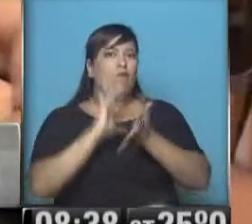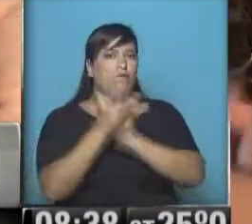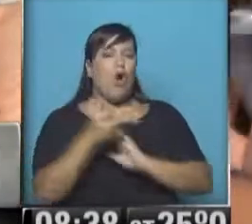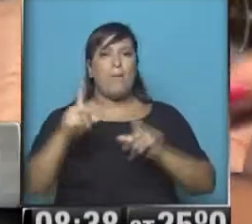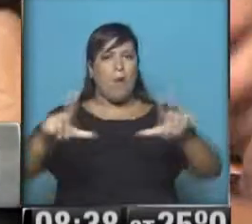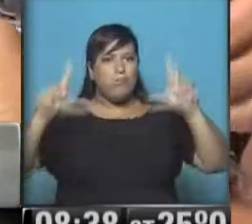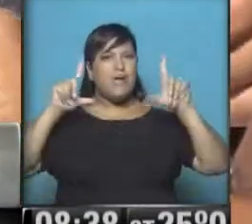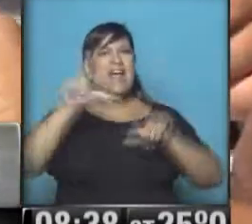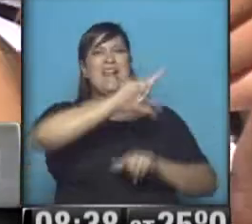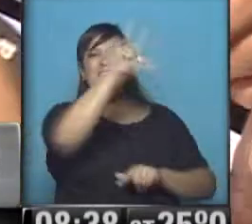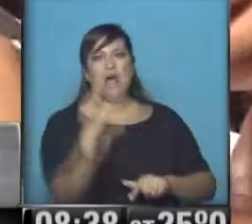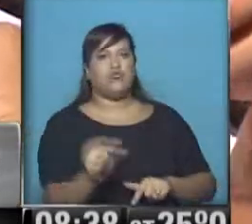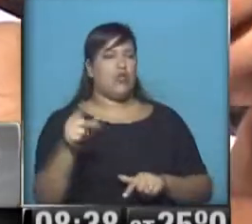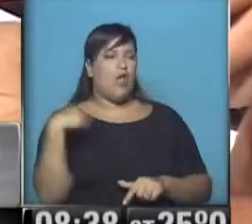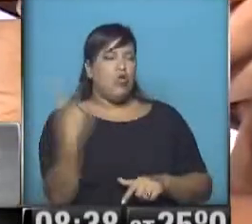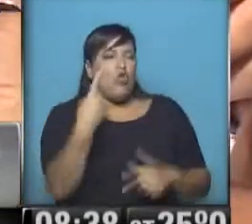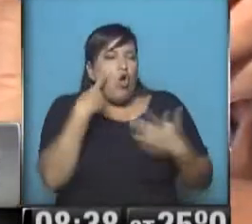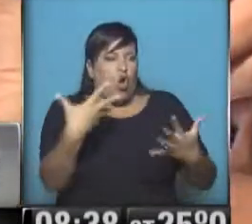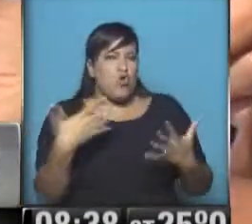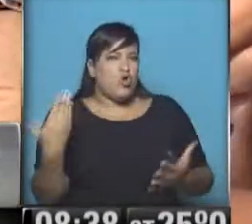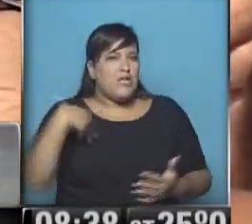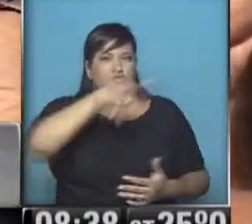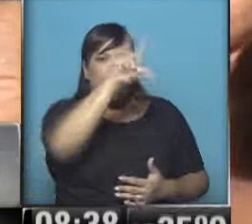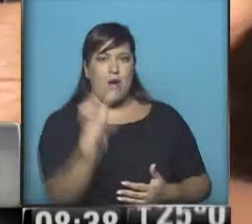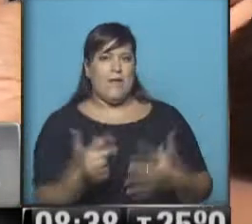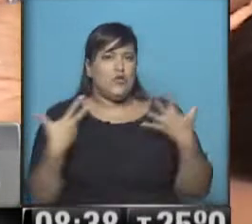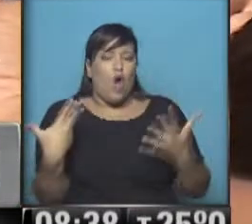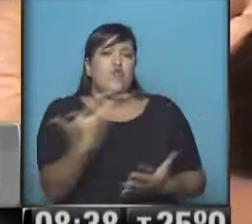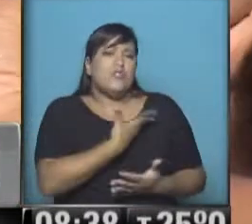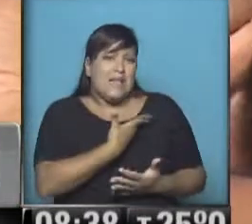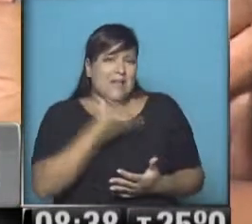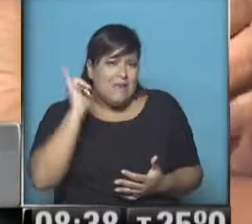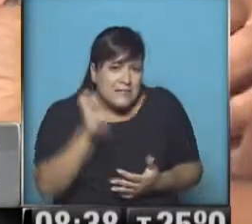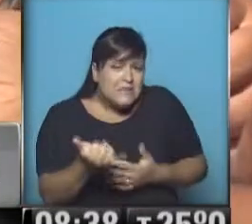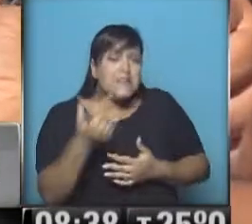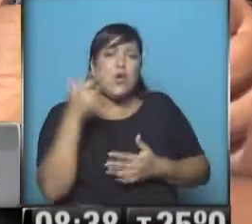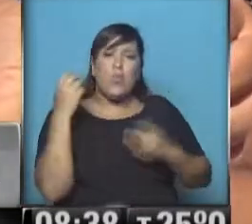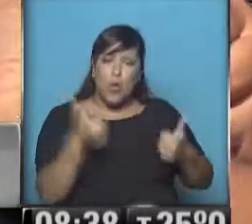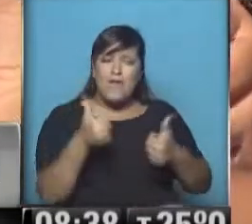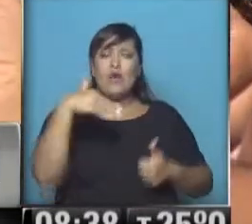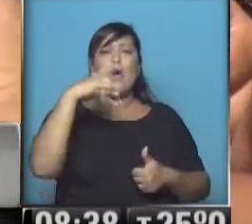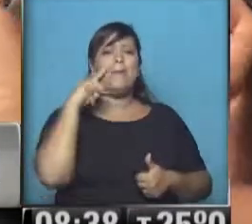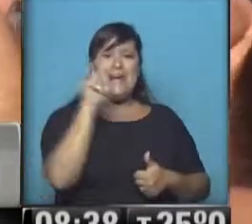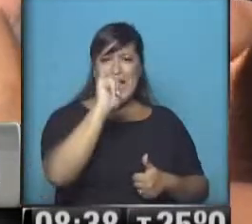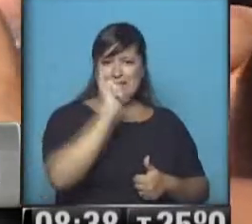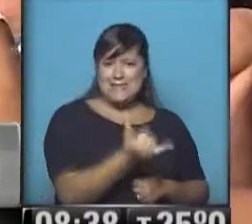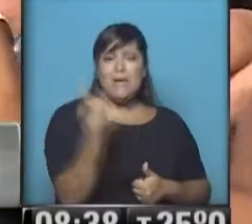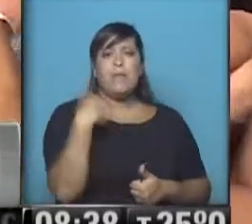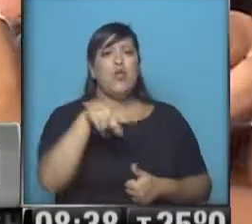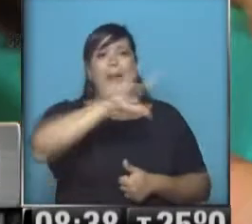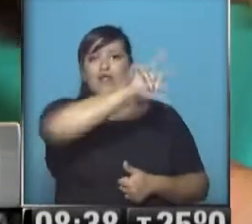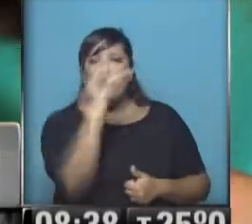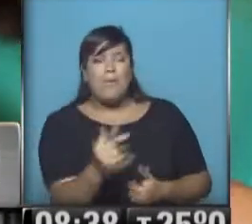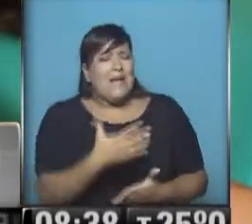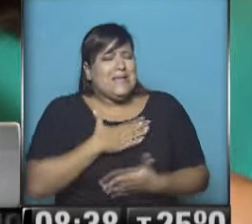grande importa nada persona figura nacional conocido en todo el país obviamente en santa fe que venimos muy bien con miguel pero para todo el país es muy querido y